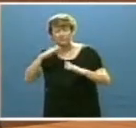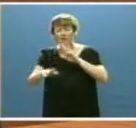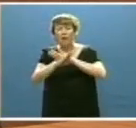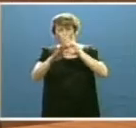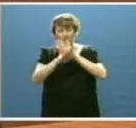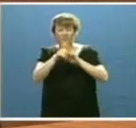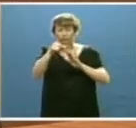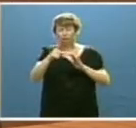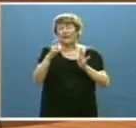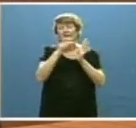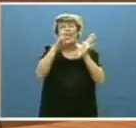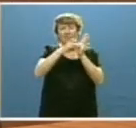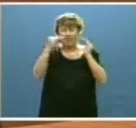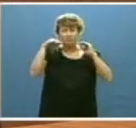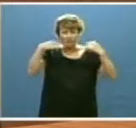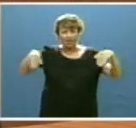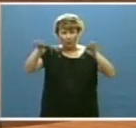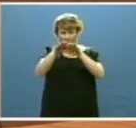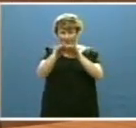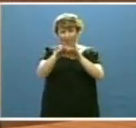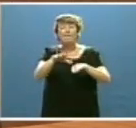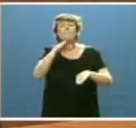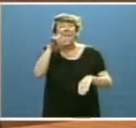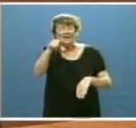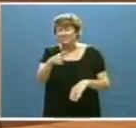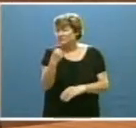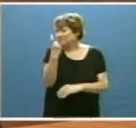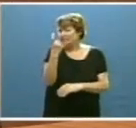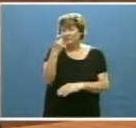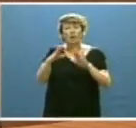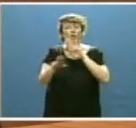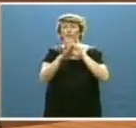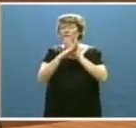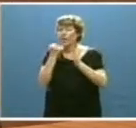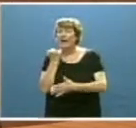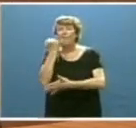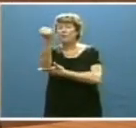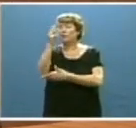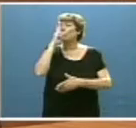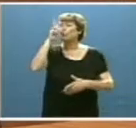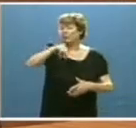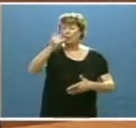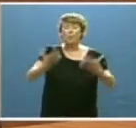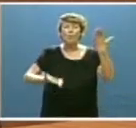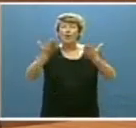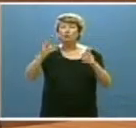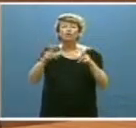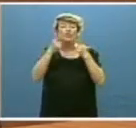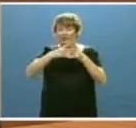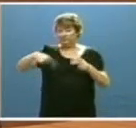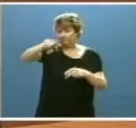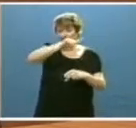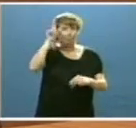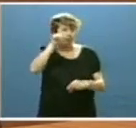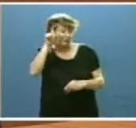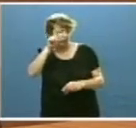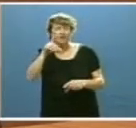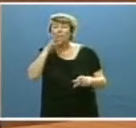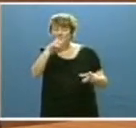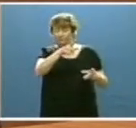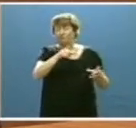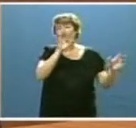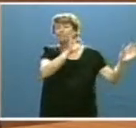y equidad para ello es esencial seguir apoyando el reconocimiento y valoración social del profesorado a cuya preparación